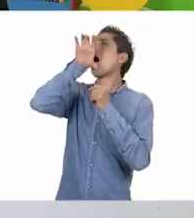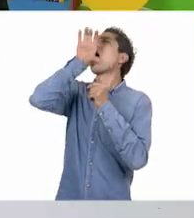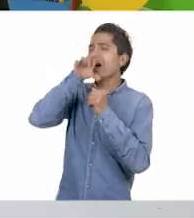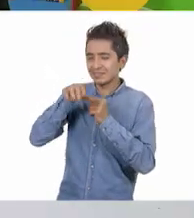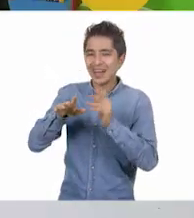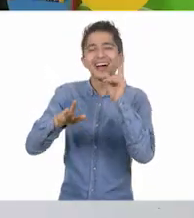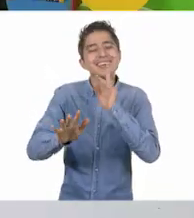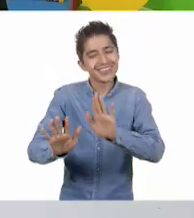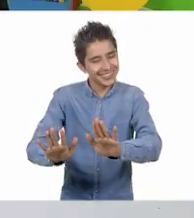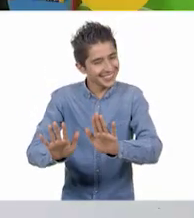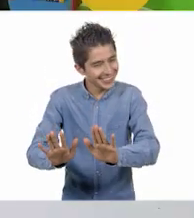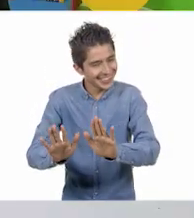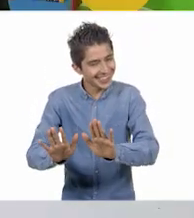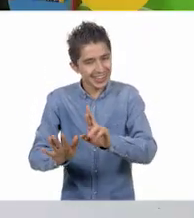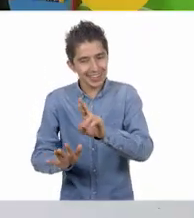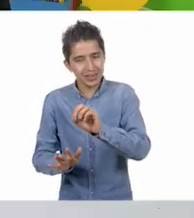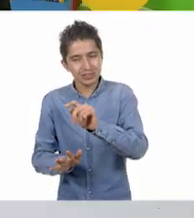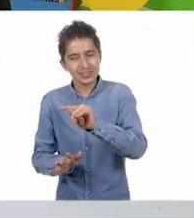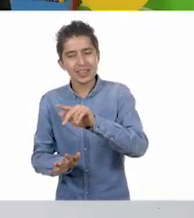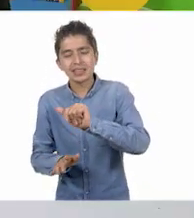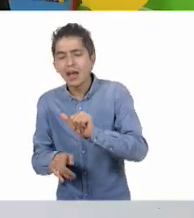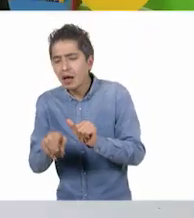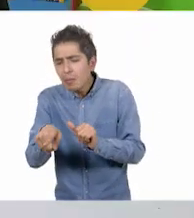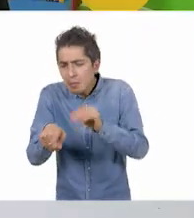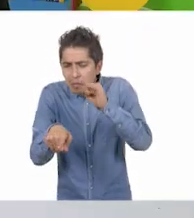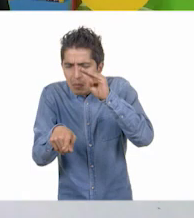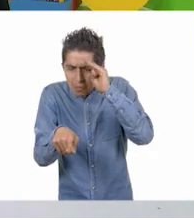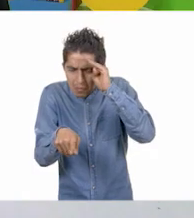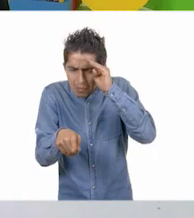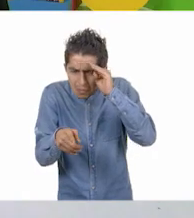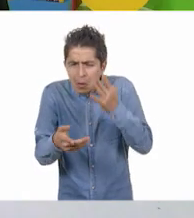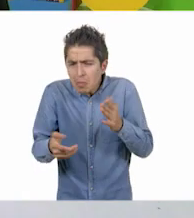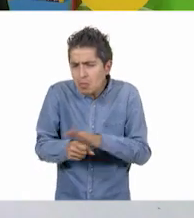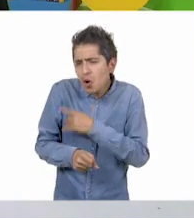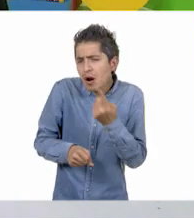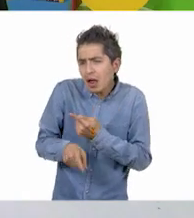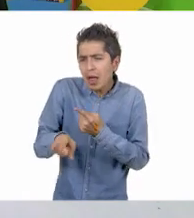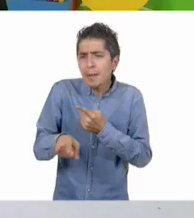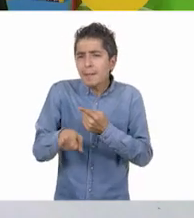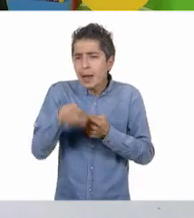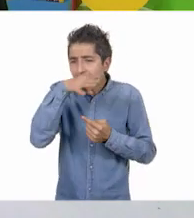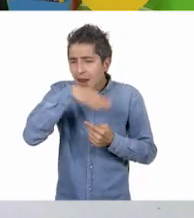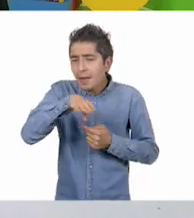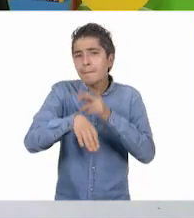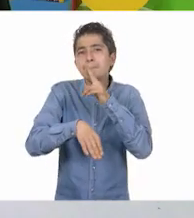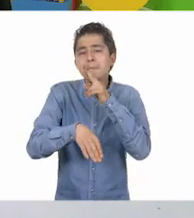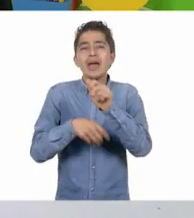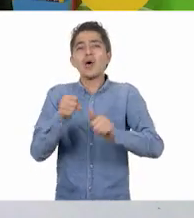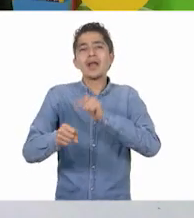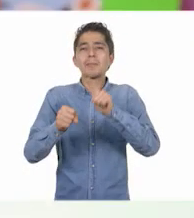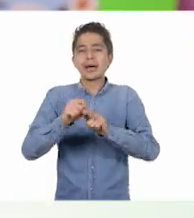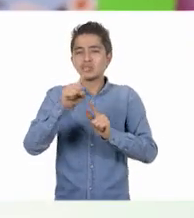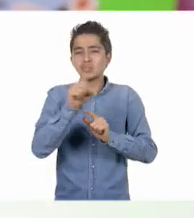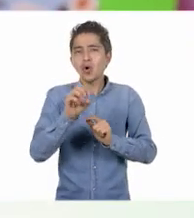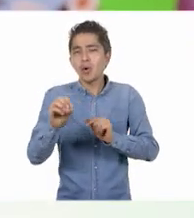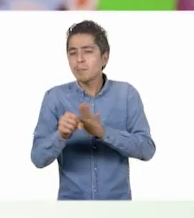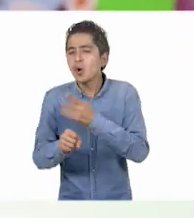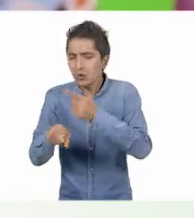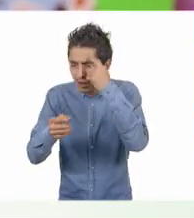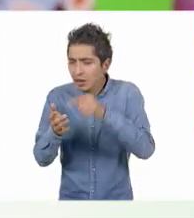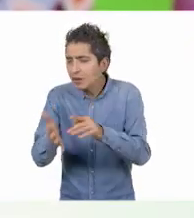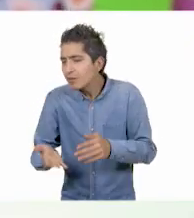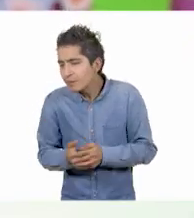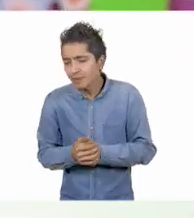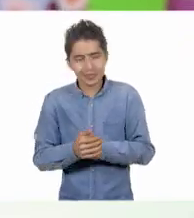¡Ay! A ver. Rosita, ¿por qué crees que el elefante es el mejor animal del zoológico?